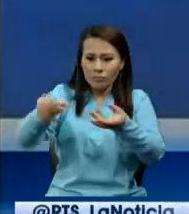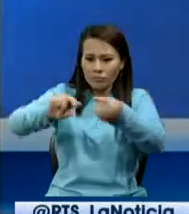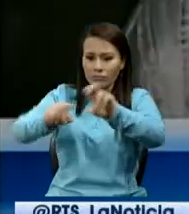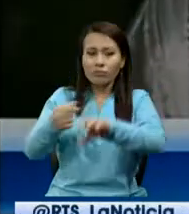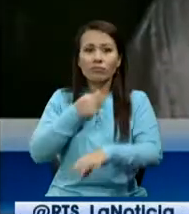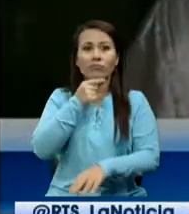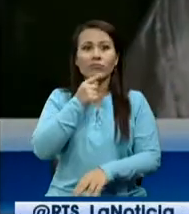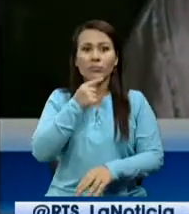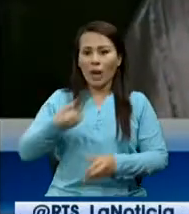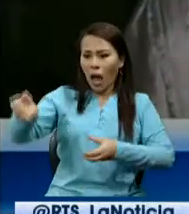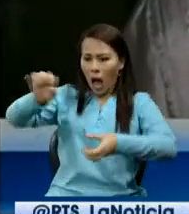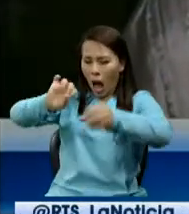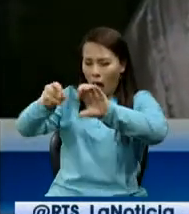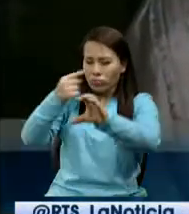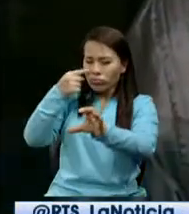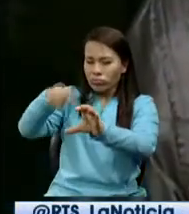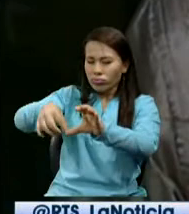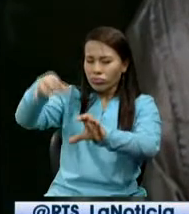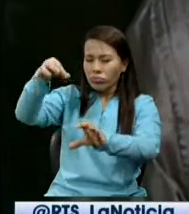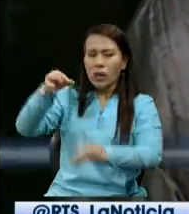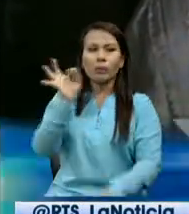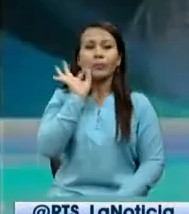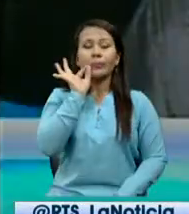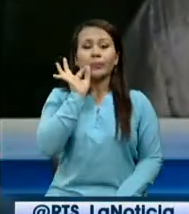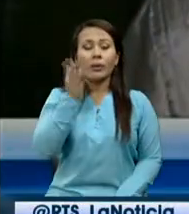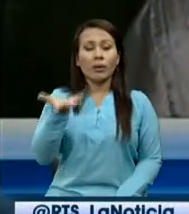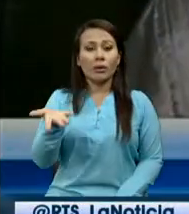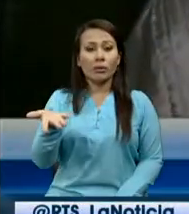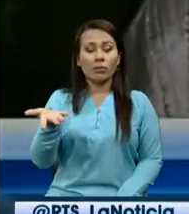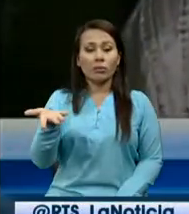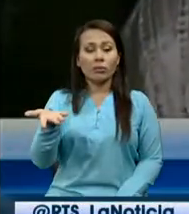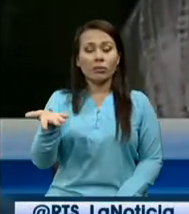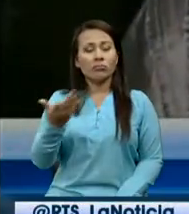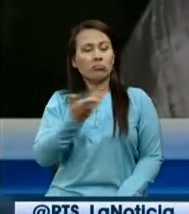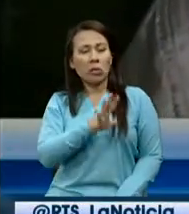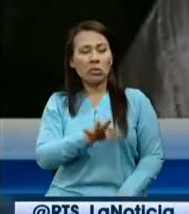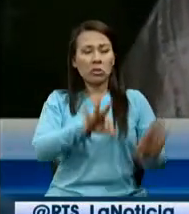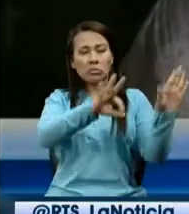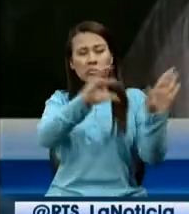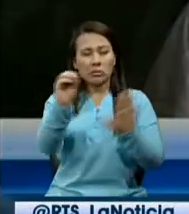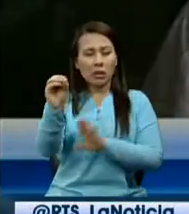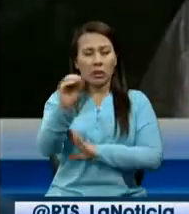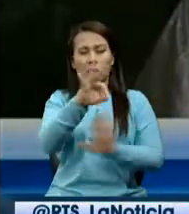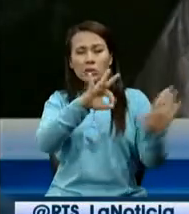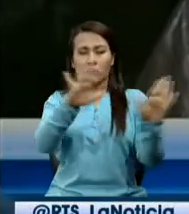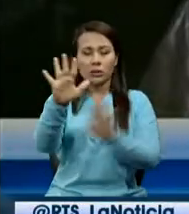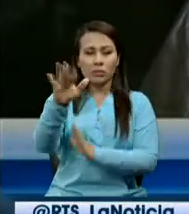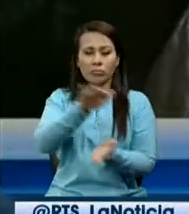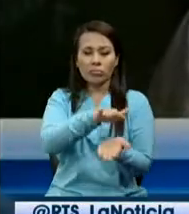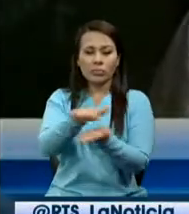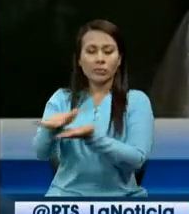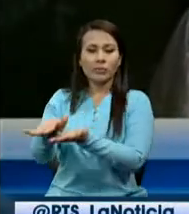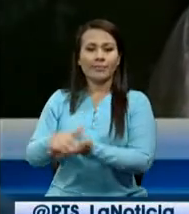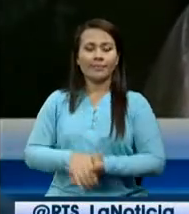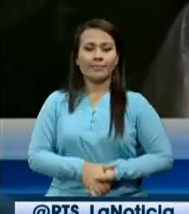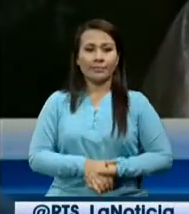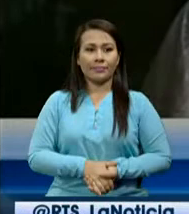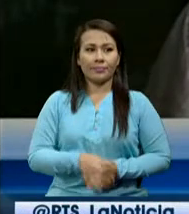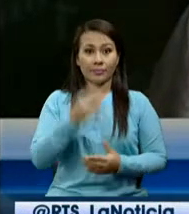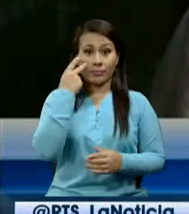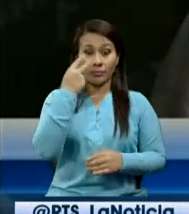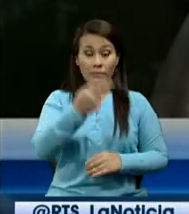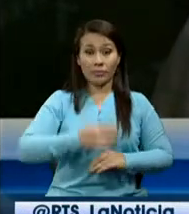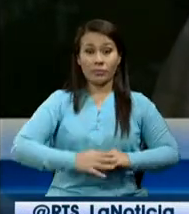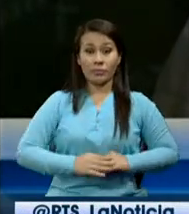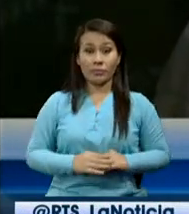narcóticos. Encontramos un poco de marihuana, aproximadamente unos entre 80 y 100 gramos. En total los que viven en esta casa son 4.